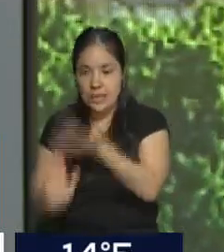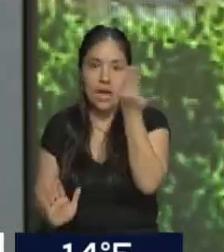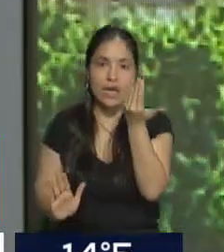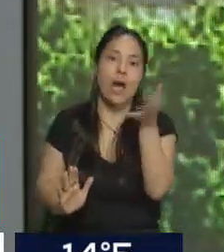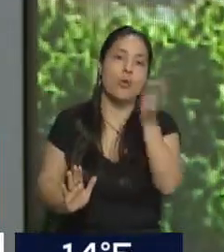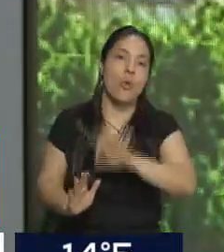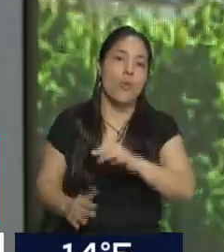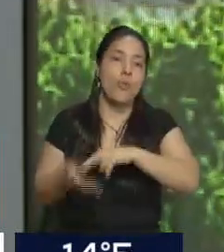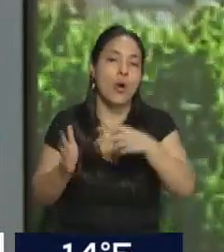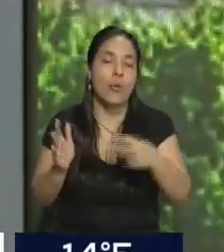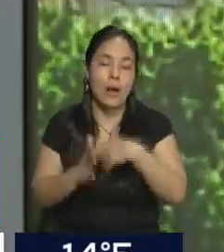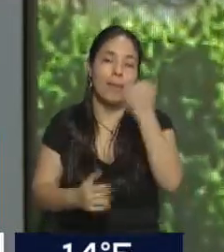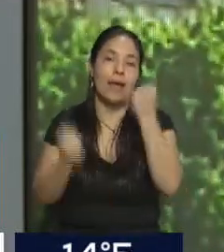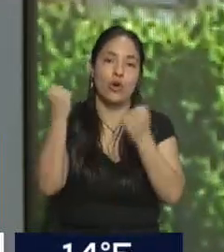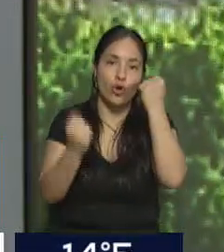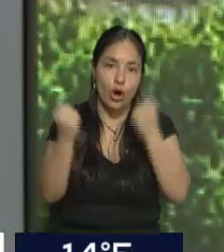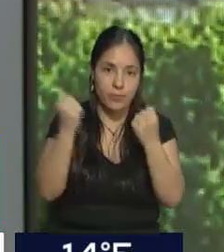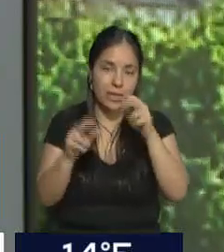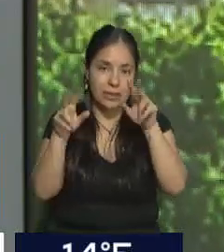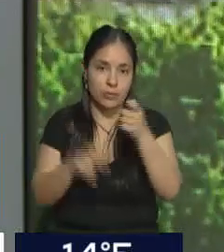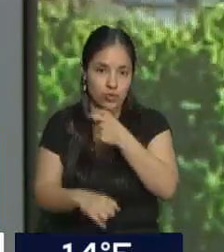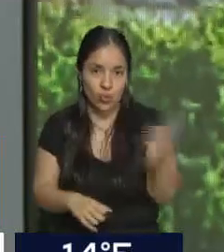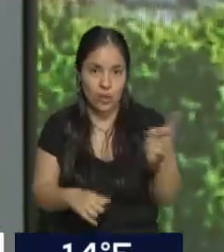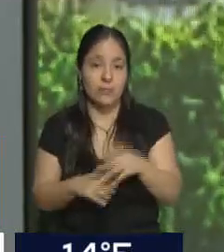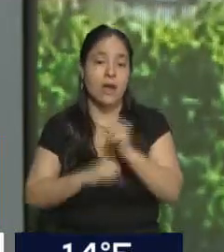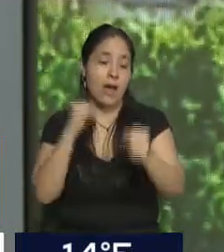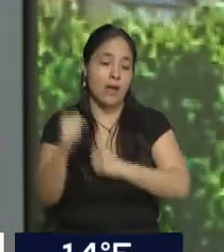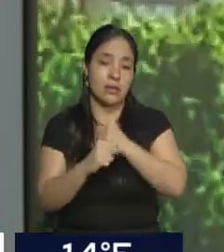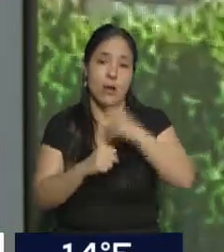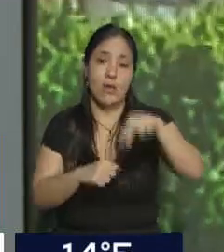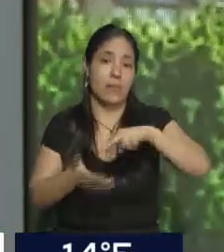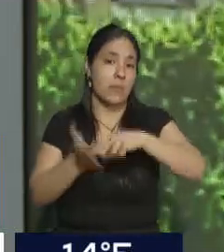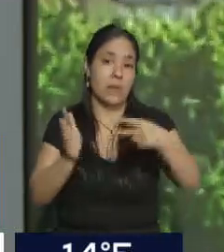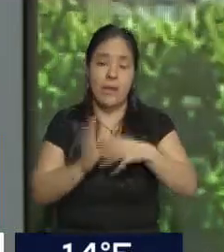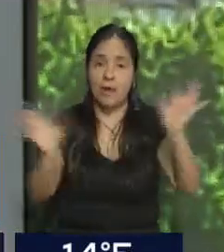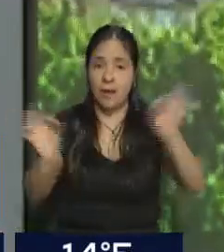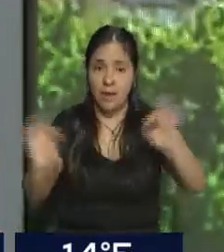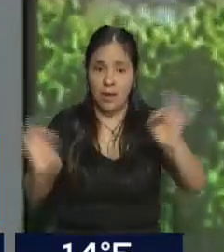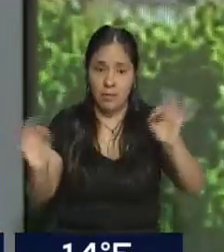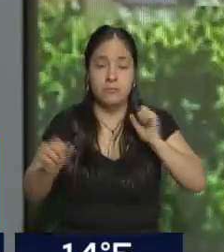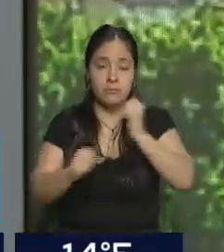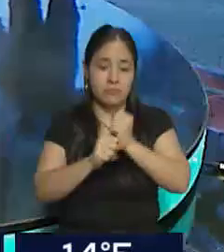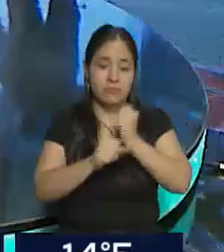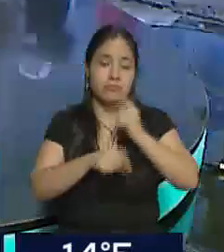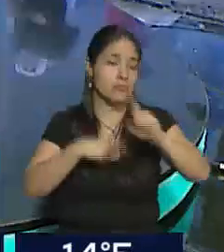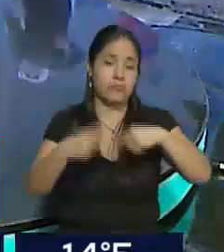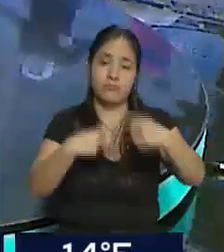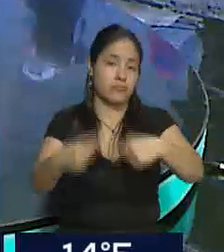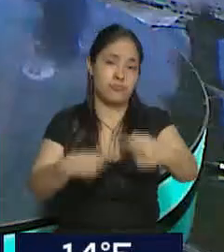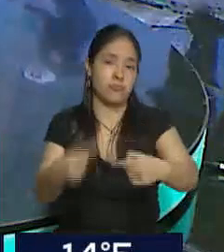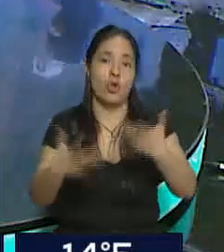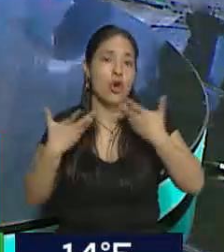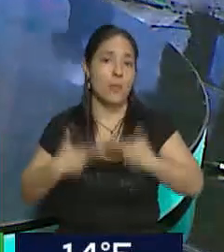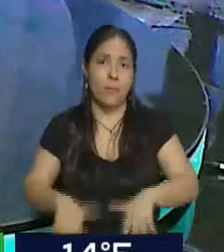eh económica en cuanto a su salario de momento Esto no se vio afectado y sigue trabajando con total normalidad bueno